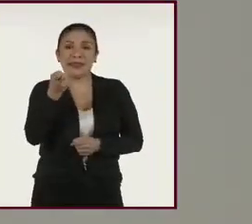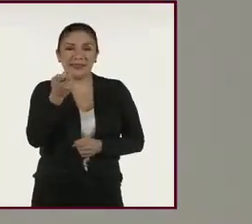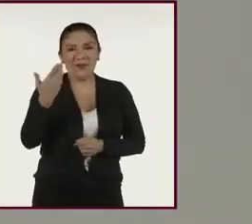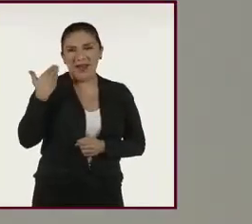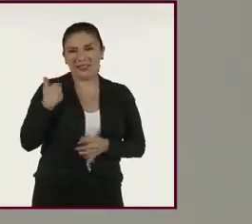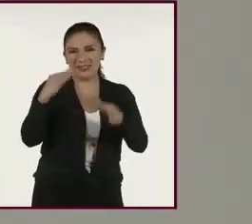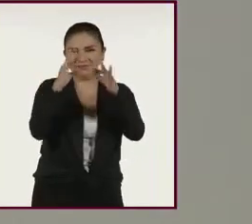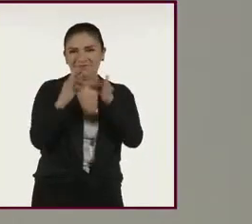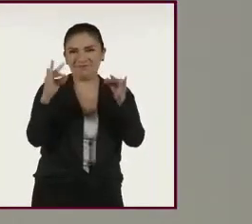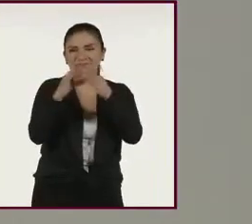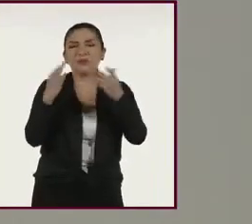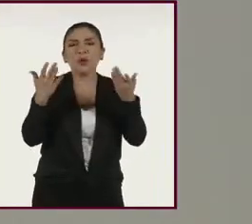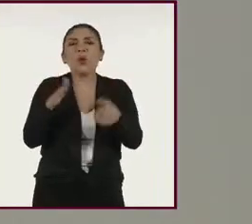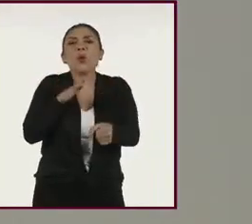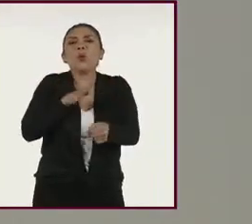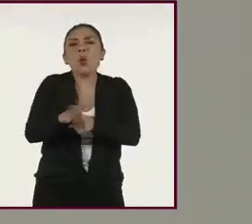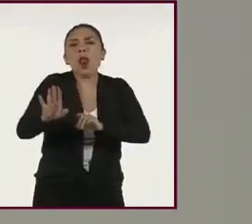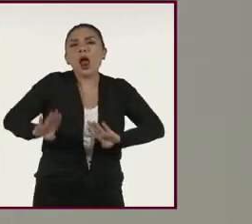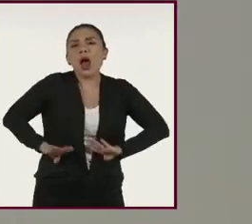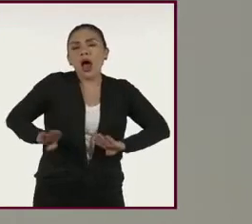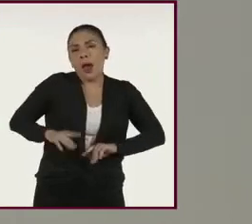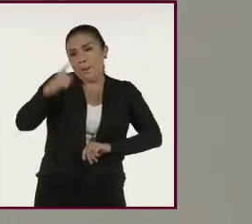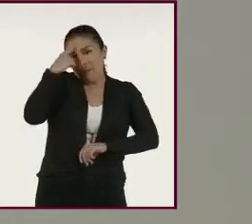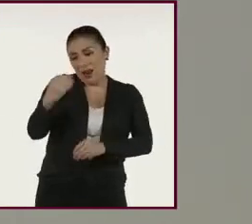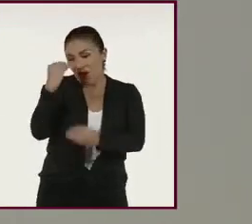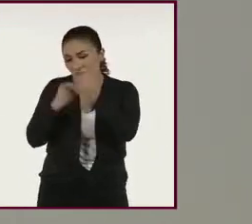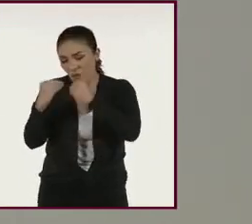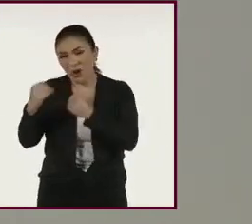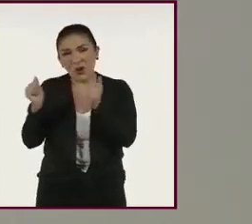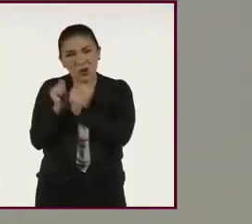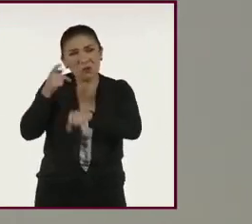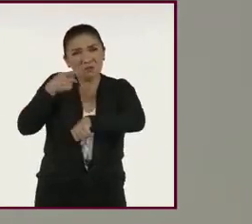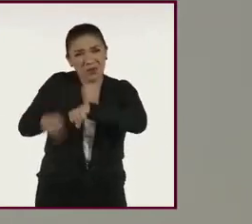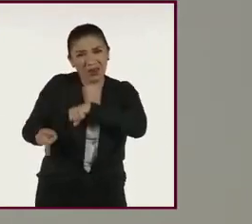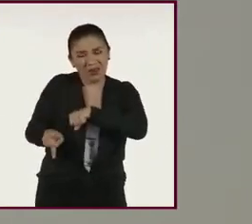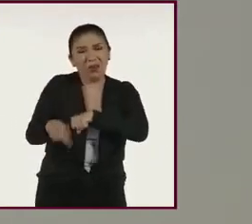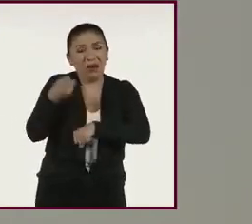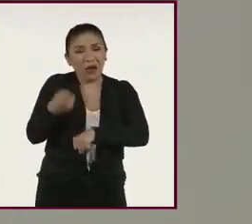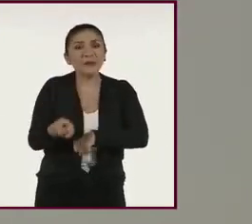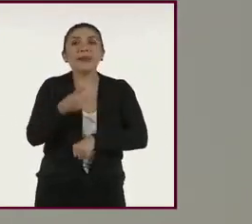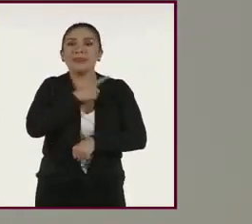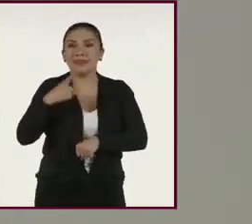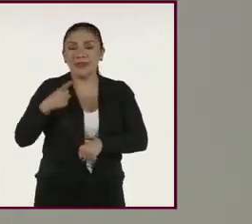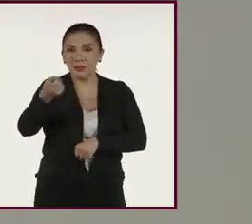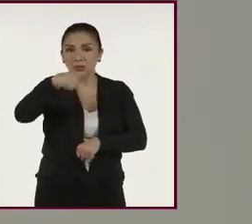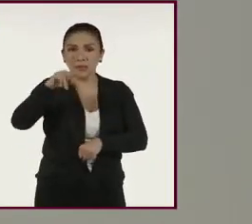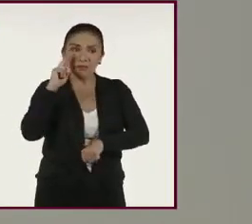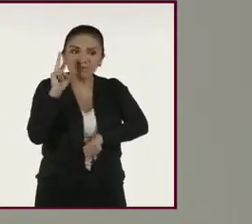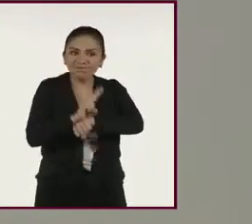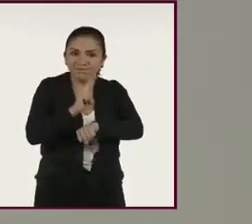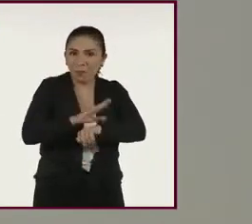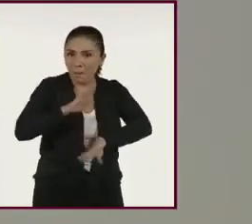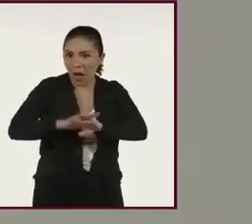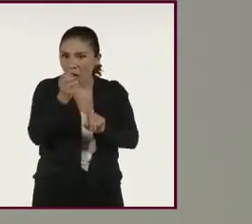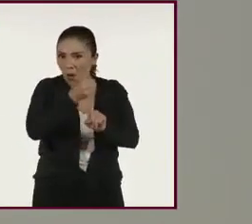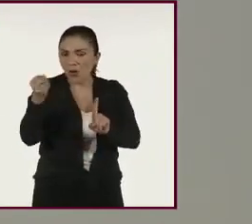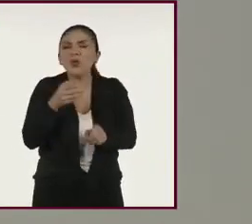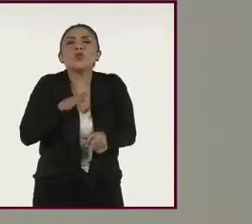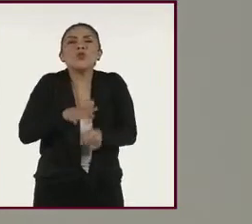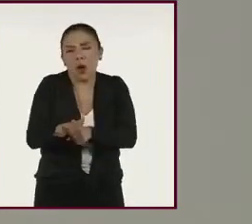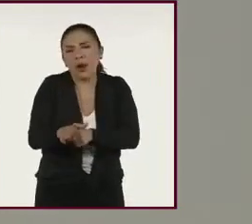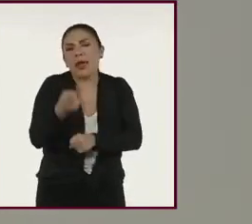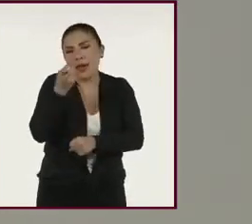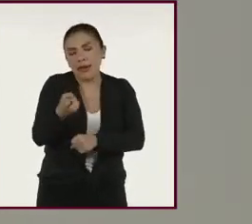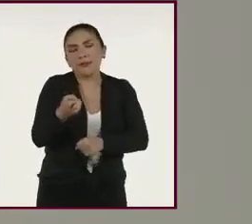poquito antes sobre cuáles eran ya las conductas alimentarias de riesgo a las que tenemos que tener mucha mayor vigilancia. De estas,